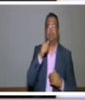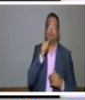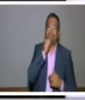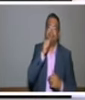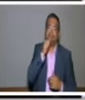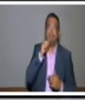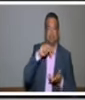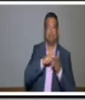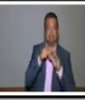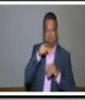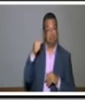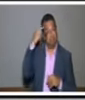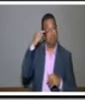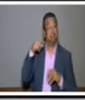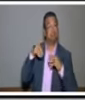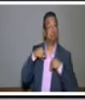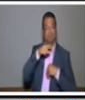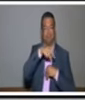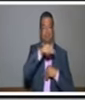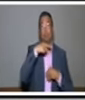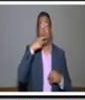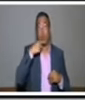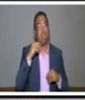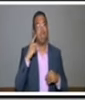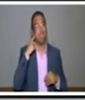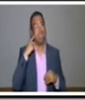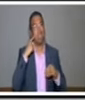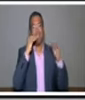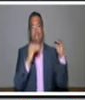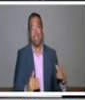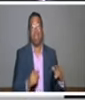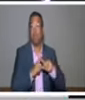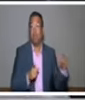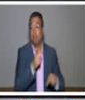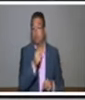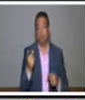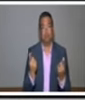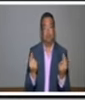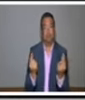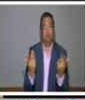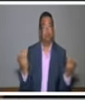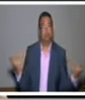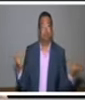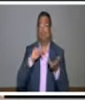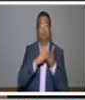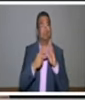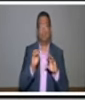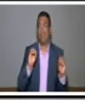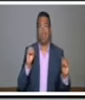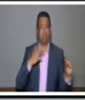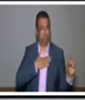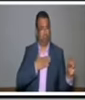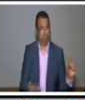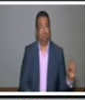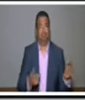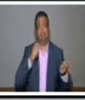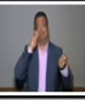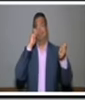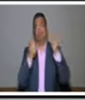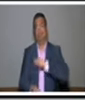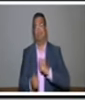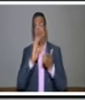escuelas en Puerto Rico no son las escuelas públicas. Lo triste es que no hacen nada al respecto. No están comprometidos con transformar esas escuelas y no